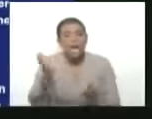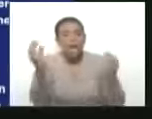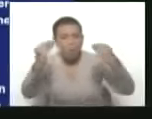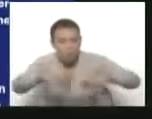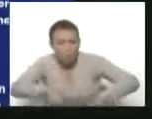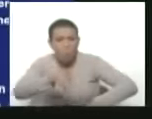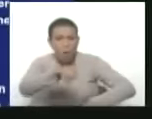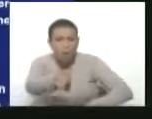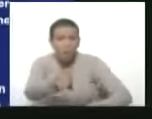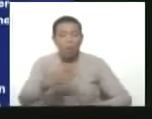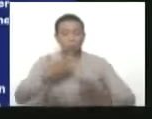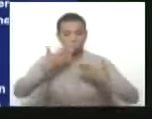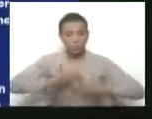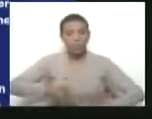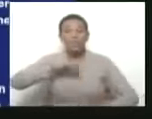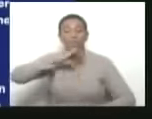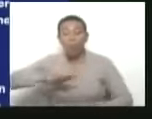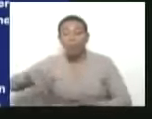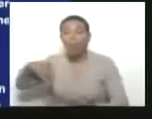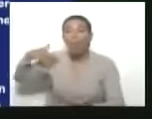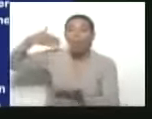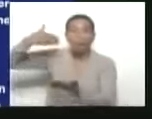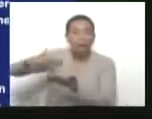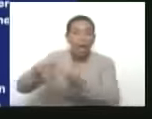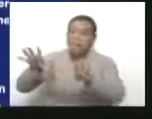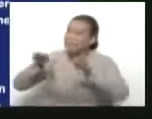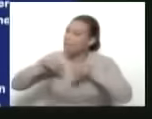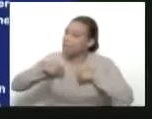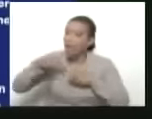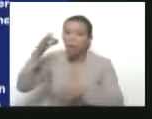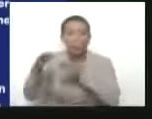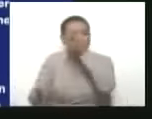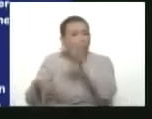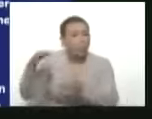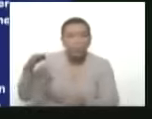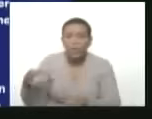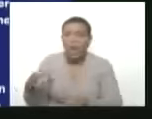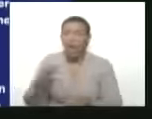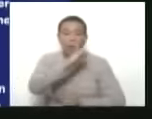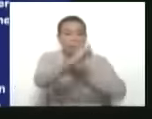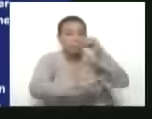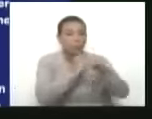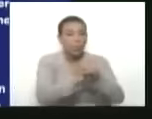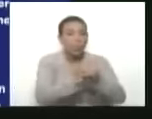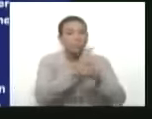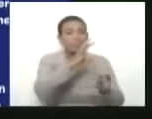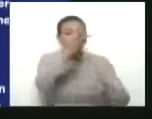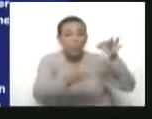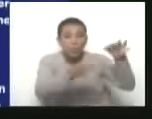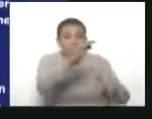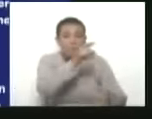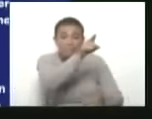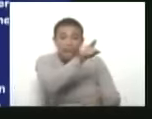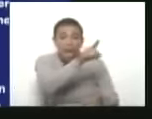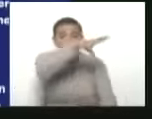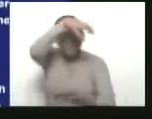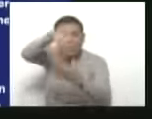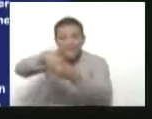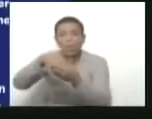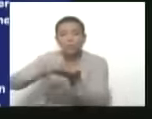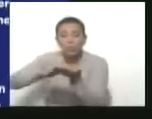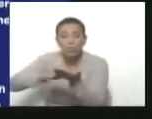de acuerdo con la posición histórica de Venezuela de no reconocer la jurisdicción de la Corte Internacional de Justicia para